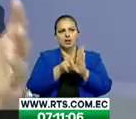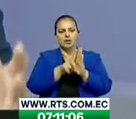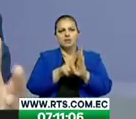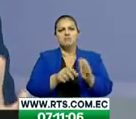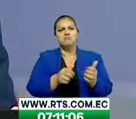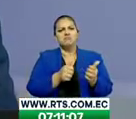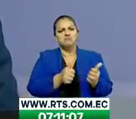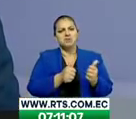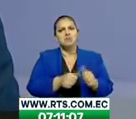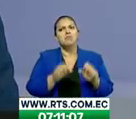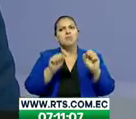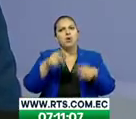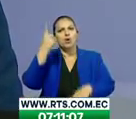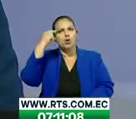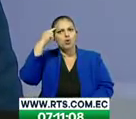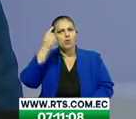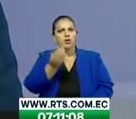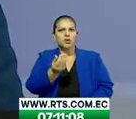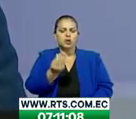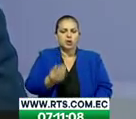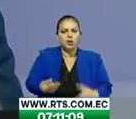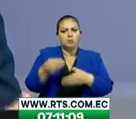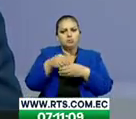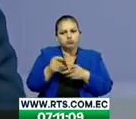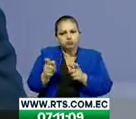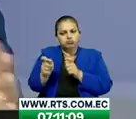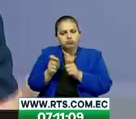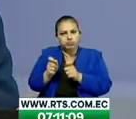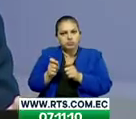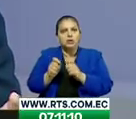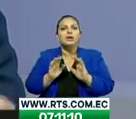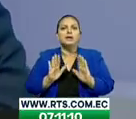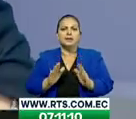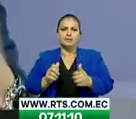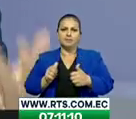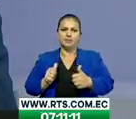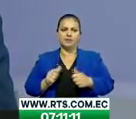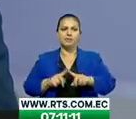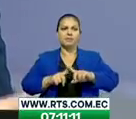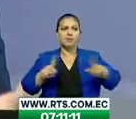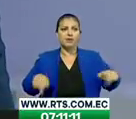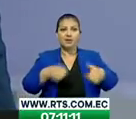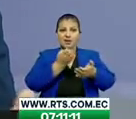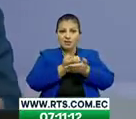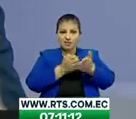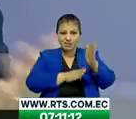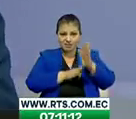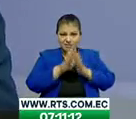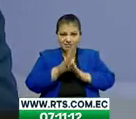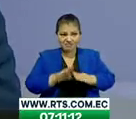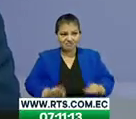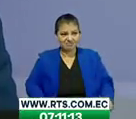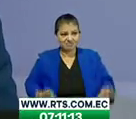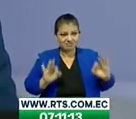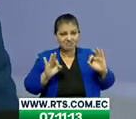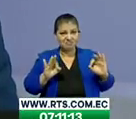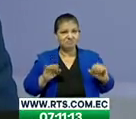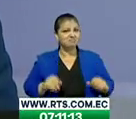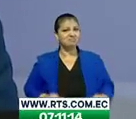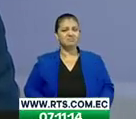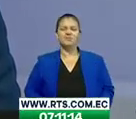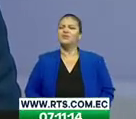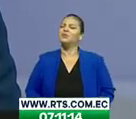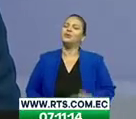orden las arcas fiscales, pero se queda corto y es insuficiente para reactivar la economía, que en realidad es lo que todos queremos, ¿no? A ver, vamos